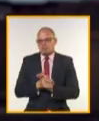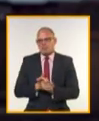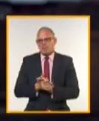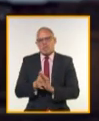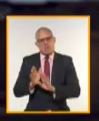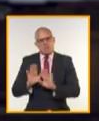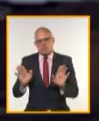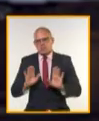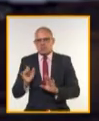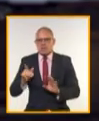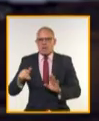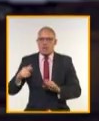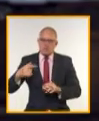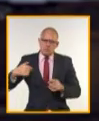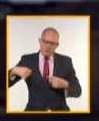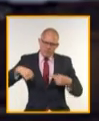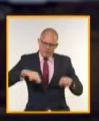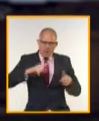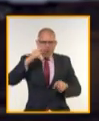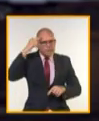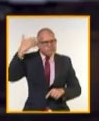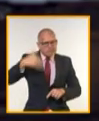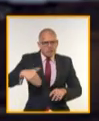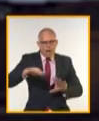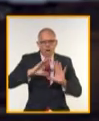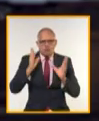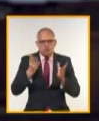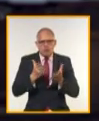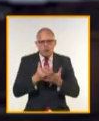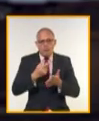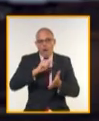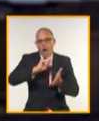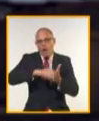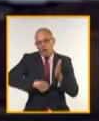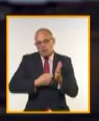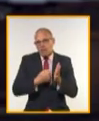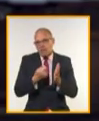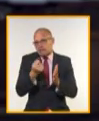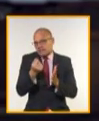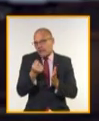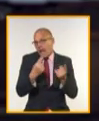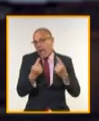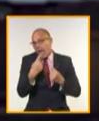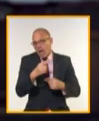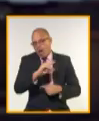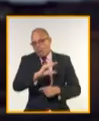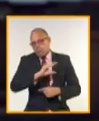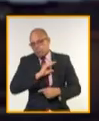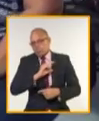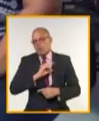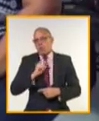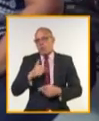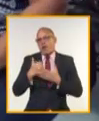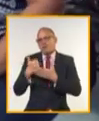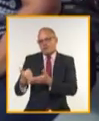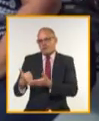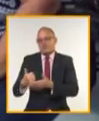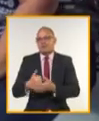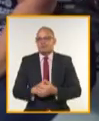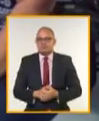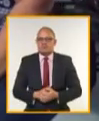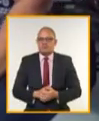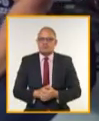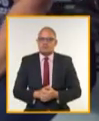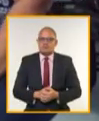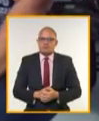arriesgan o apuestan por un contrato que le va a garantizar ese desarrollo económico. La fecha que recoge